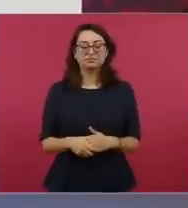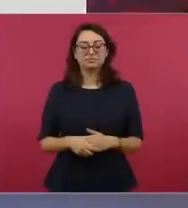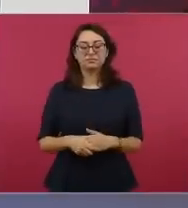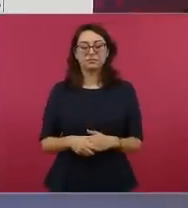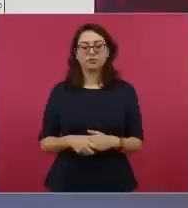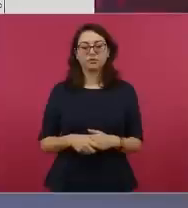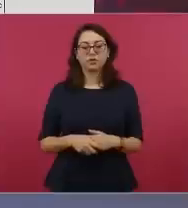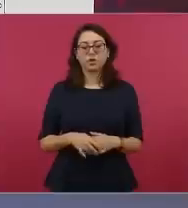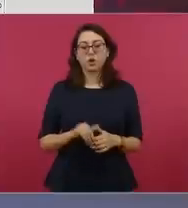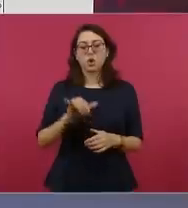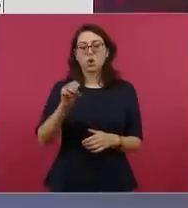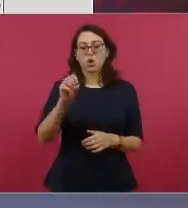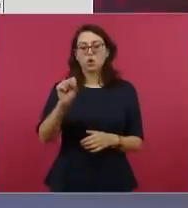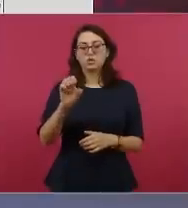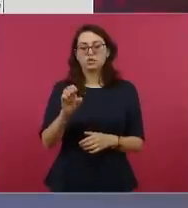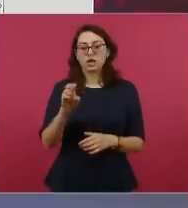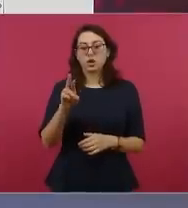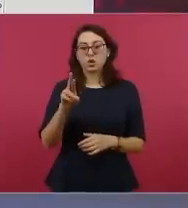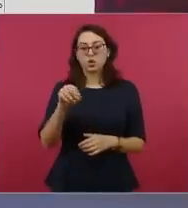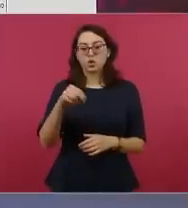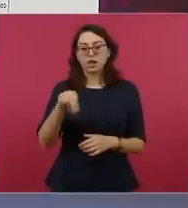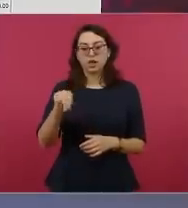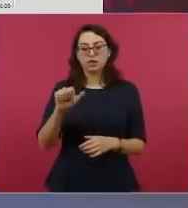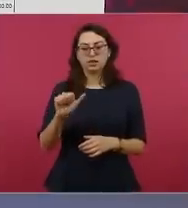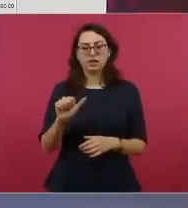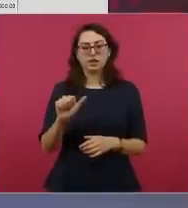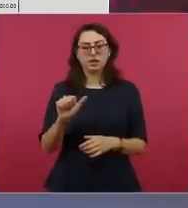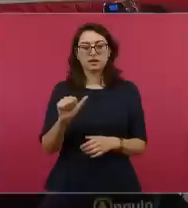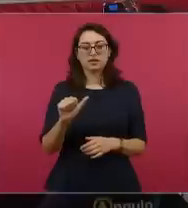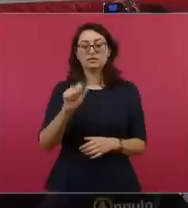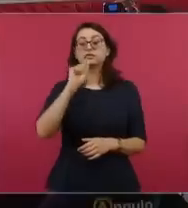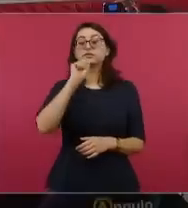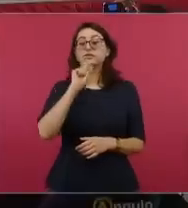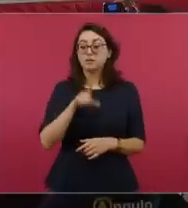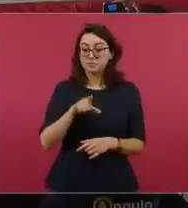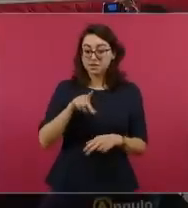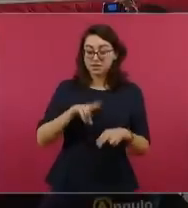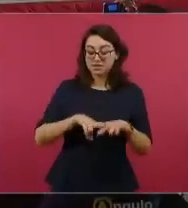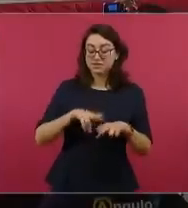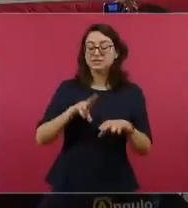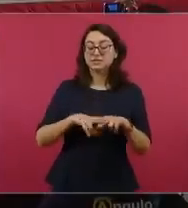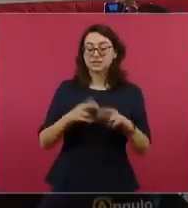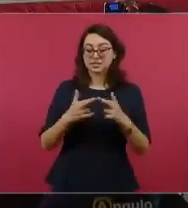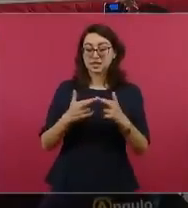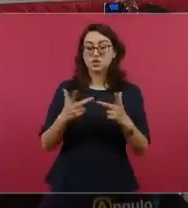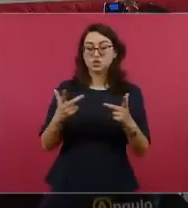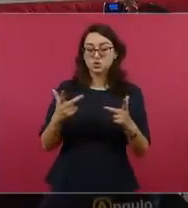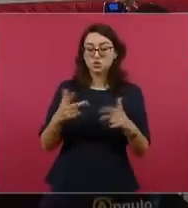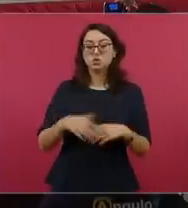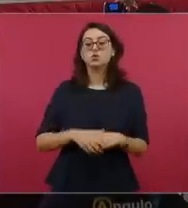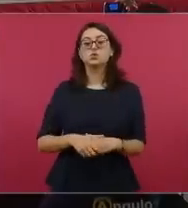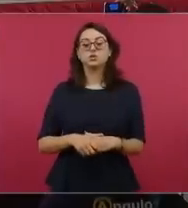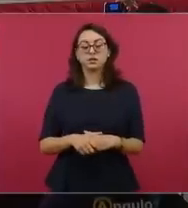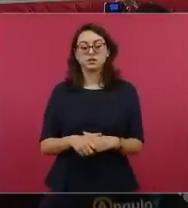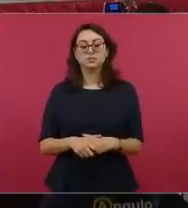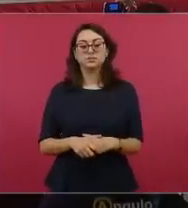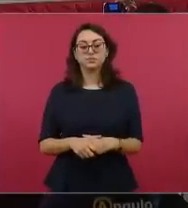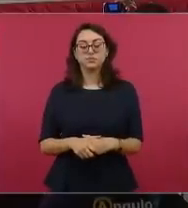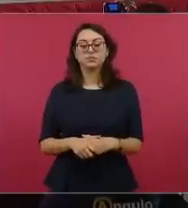José ureña dónde es también de la Silla rota comentarista